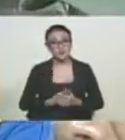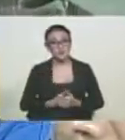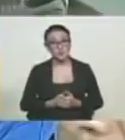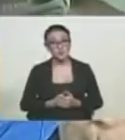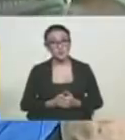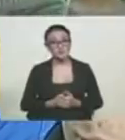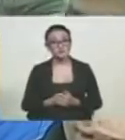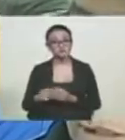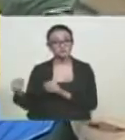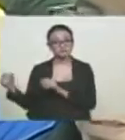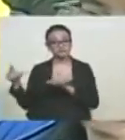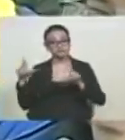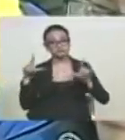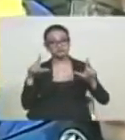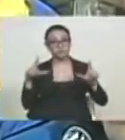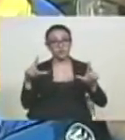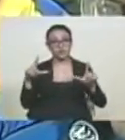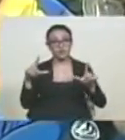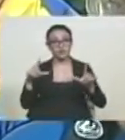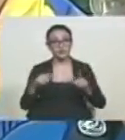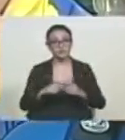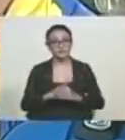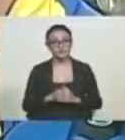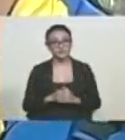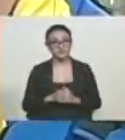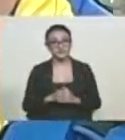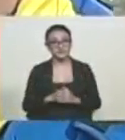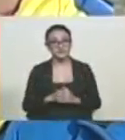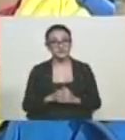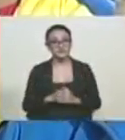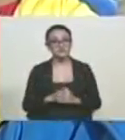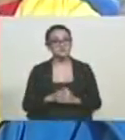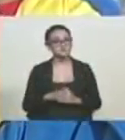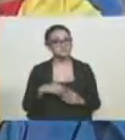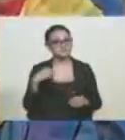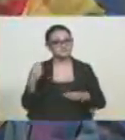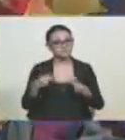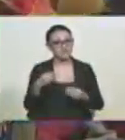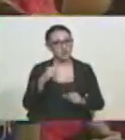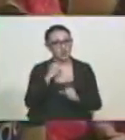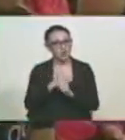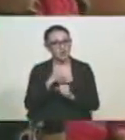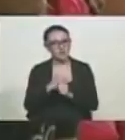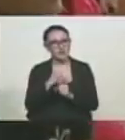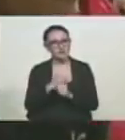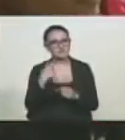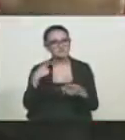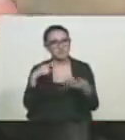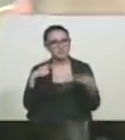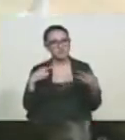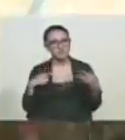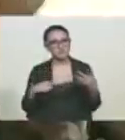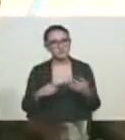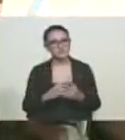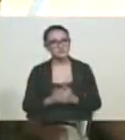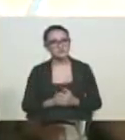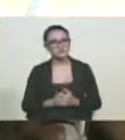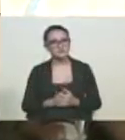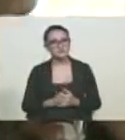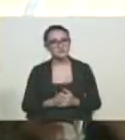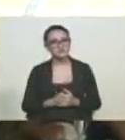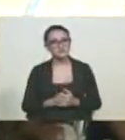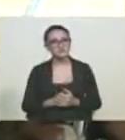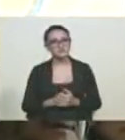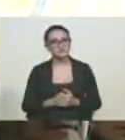la titularidad. Se hicieron jornadas a diestra y siniestra, pero nosotros